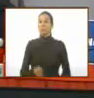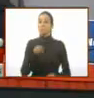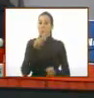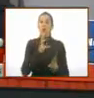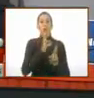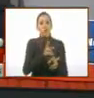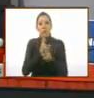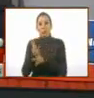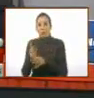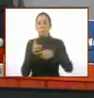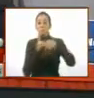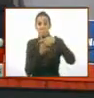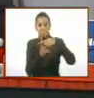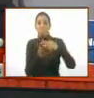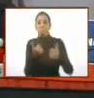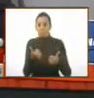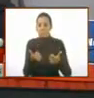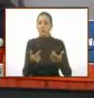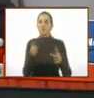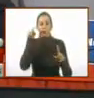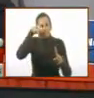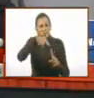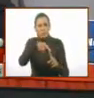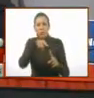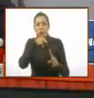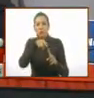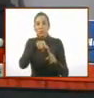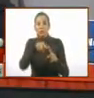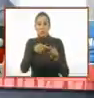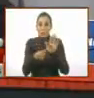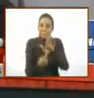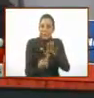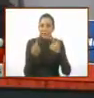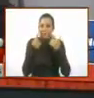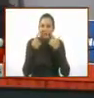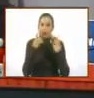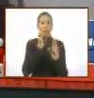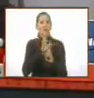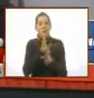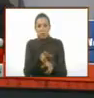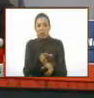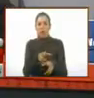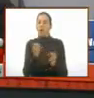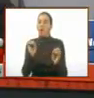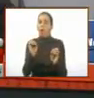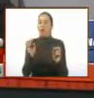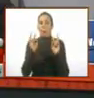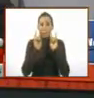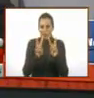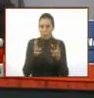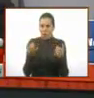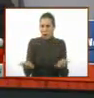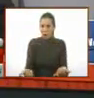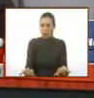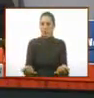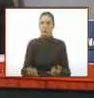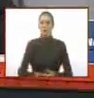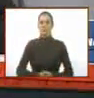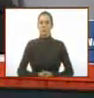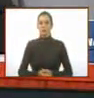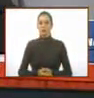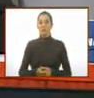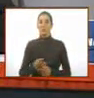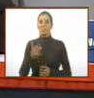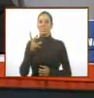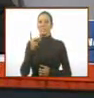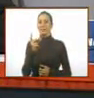en términos positivos. Por eso esa meta, a la luz del resultado de esto y lo que estamos viendo en este